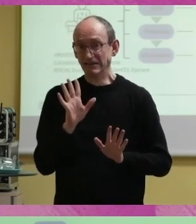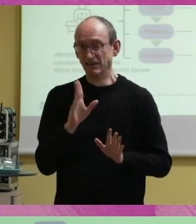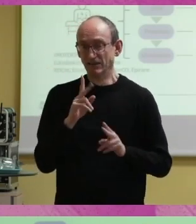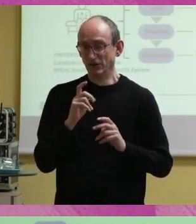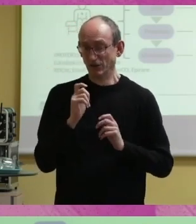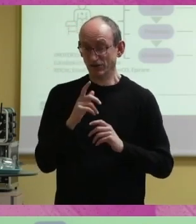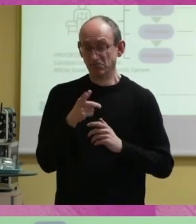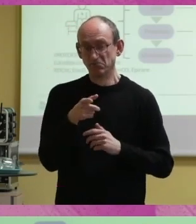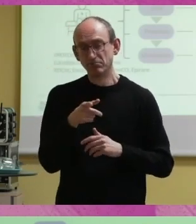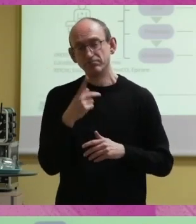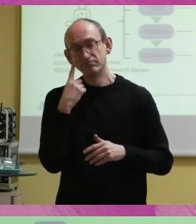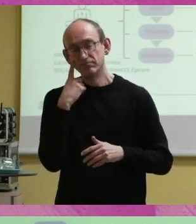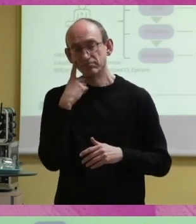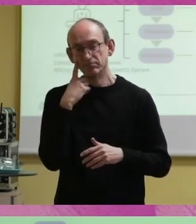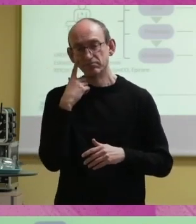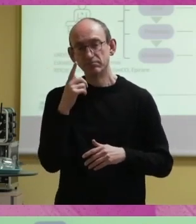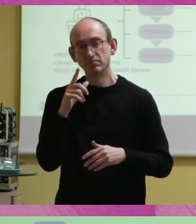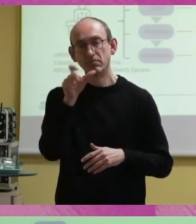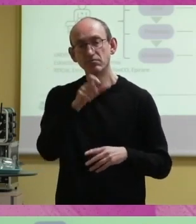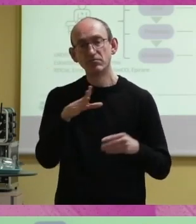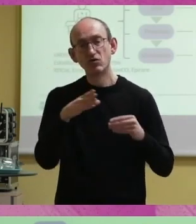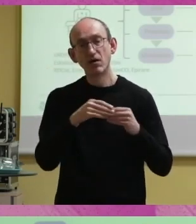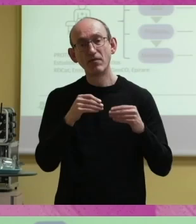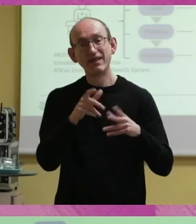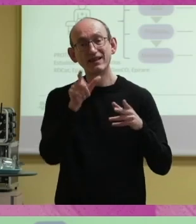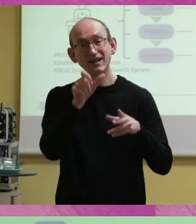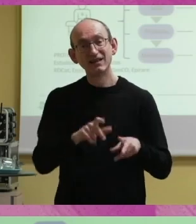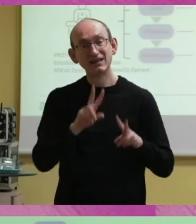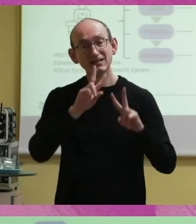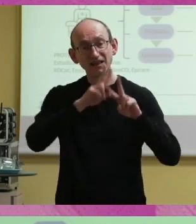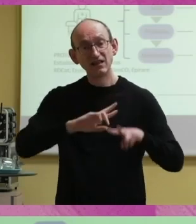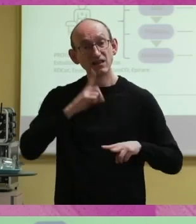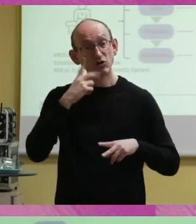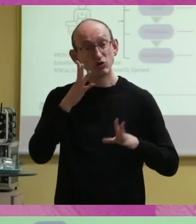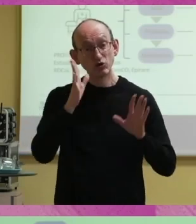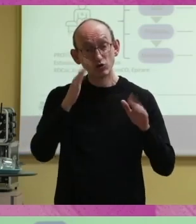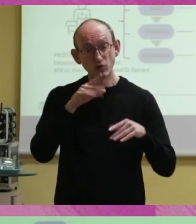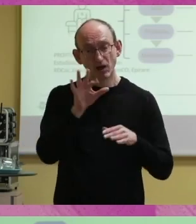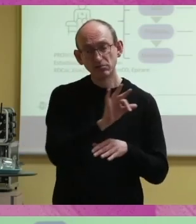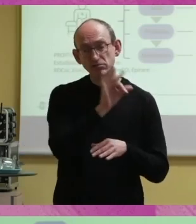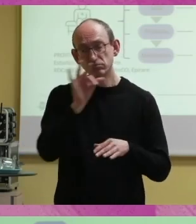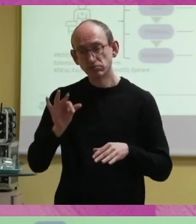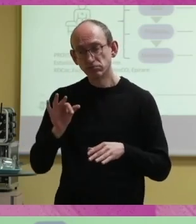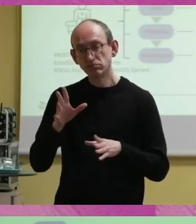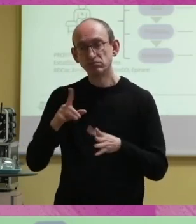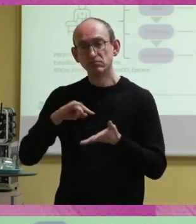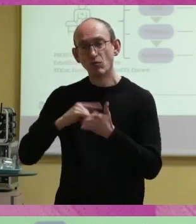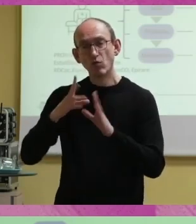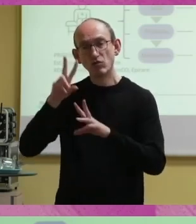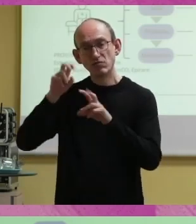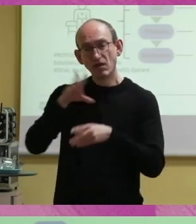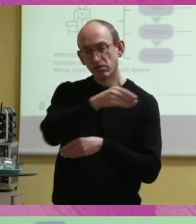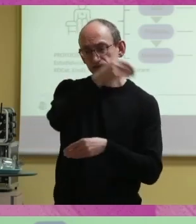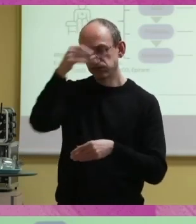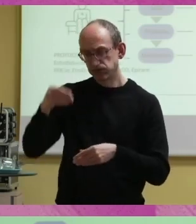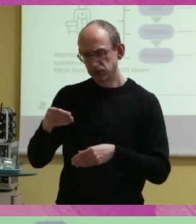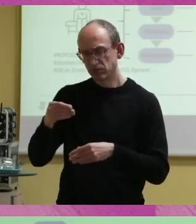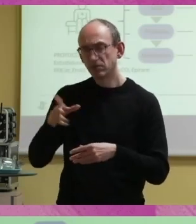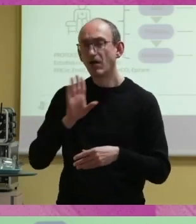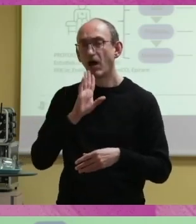construcción, empezamos a ingresar los pacientes sin diagnóstico en estudios, en proyectos de investigación que